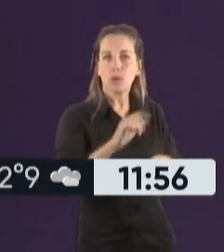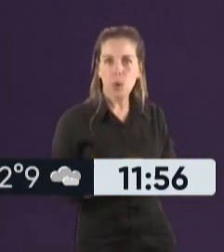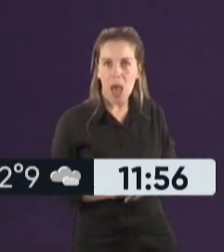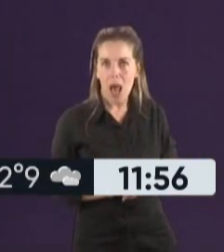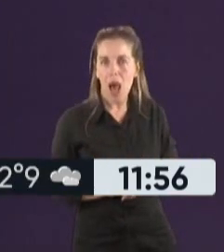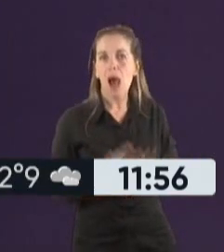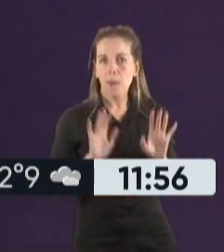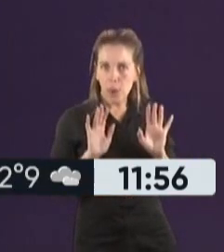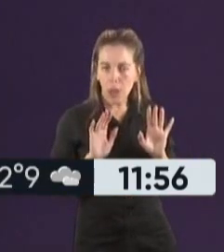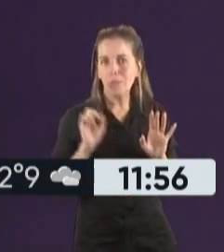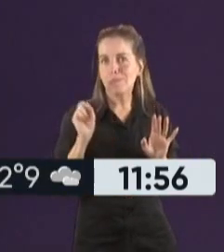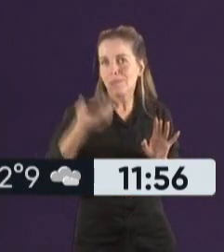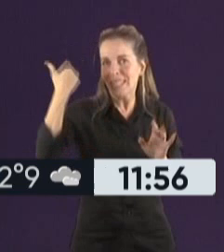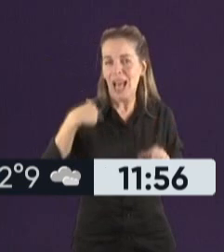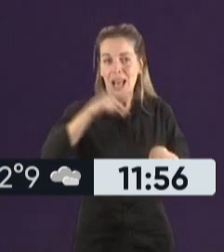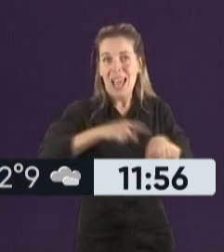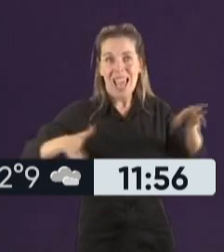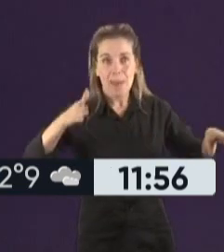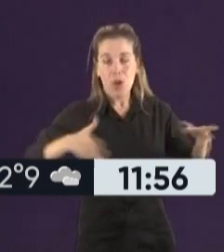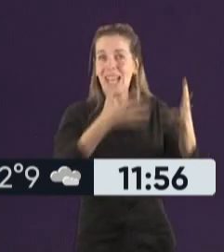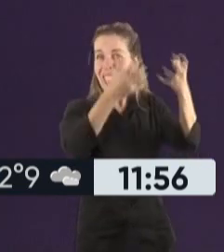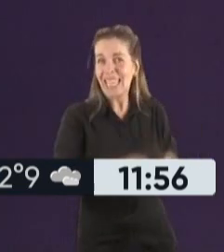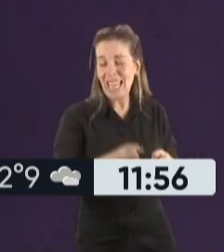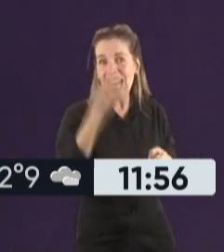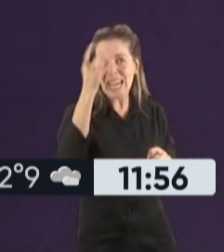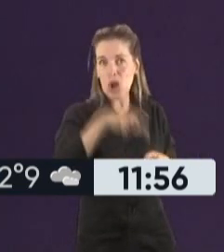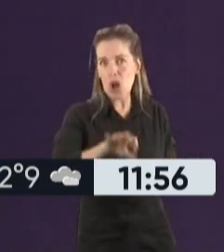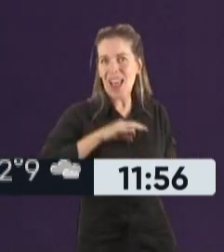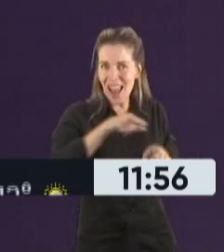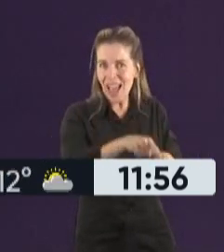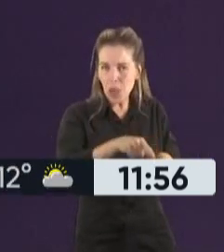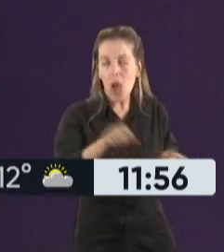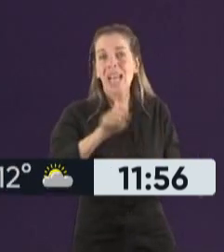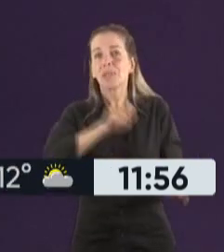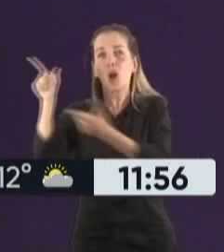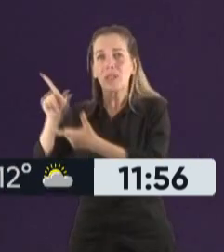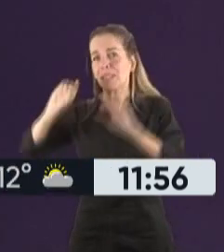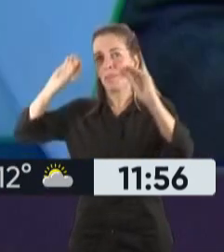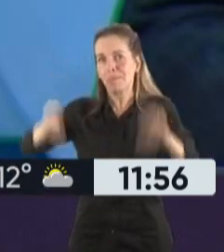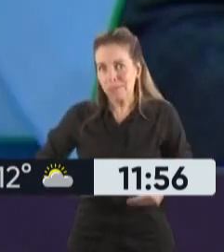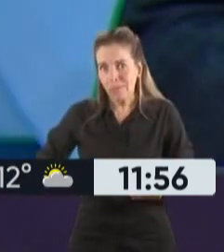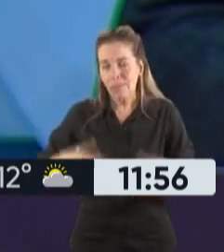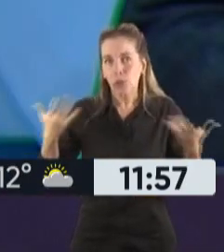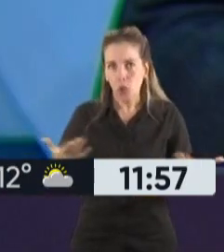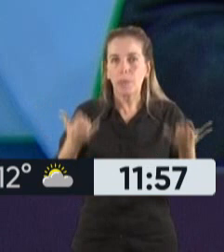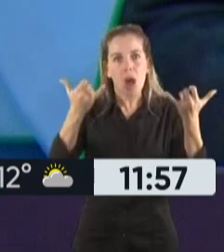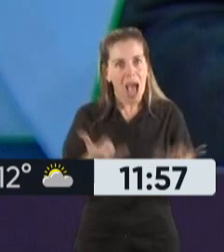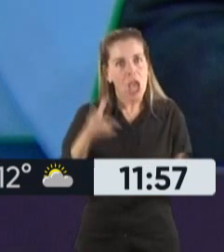Porque nos pasó la peor sequía del año y perdimos el 20% de nuestras exportaciones. Quiere decir que exporto un 80% de otras